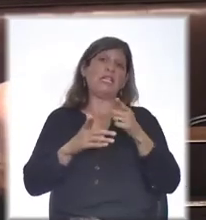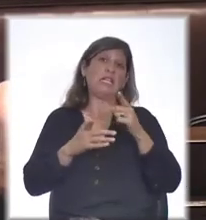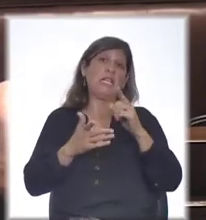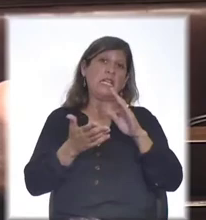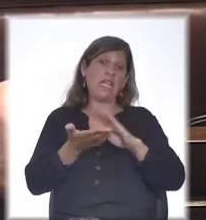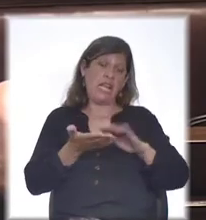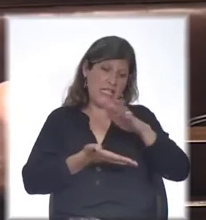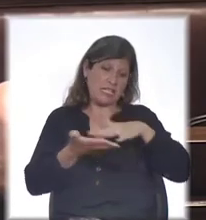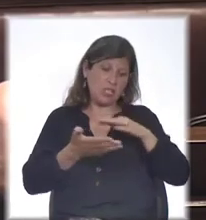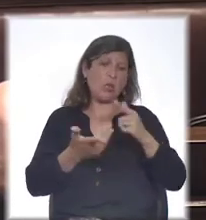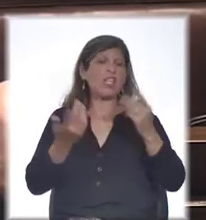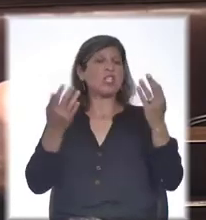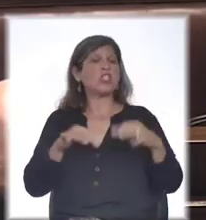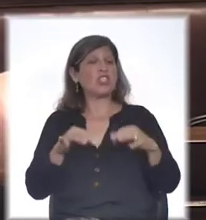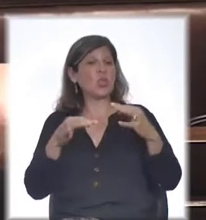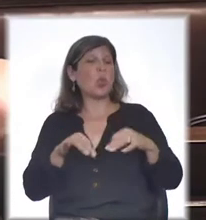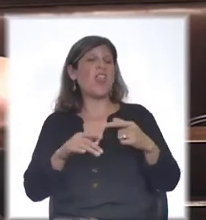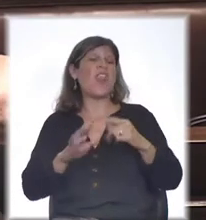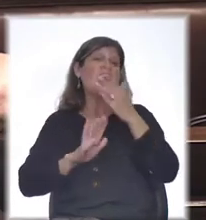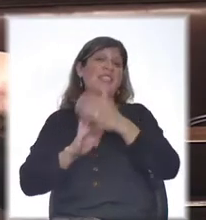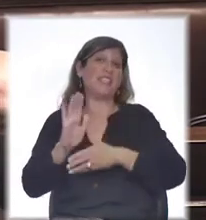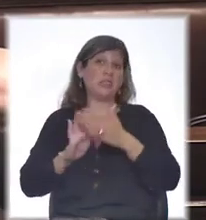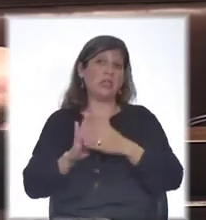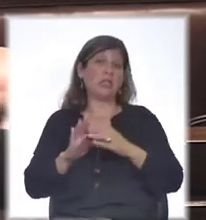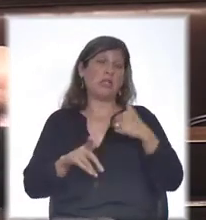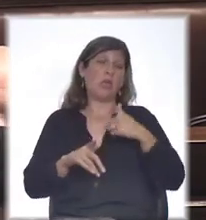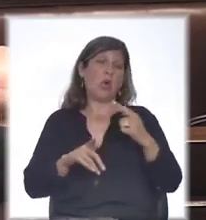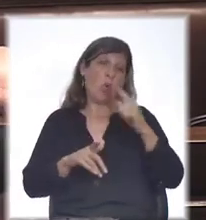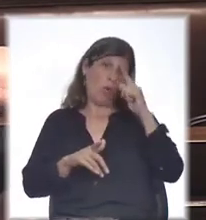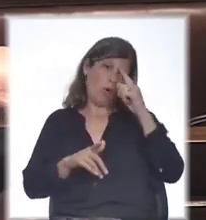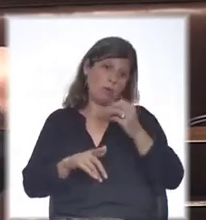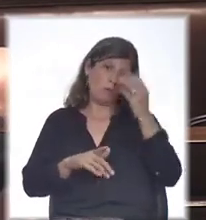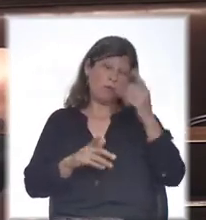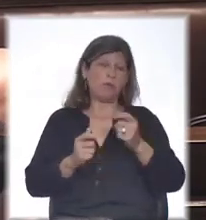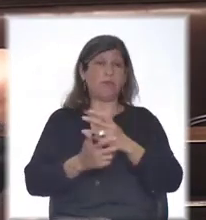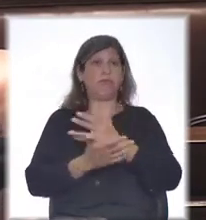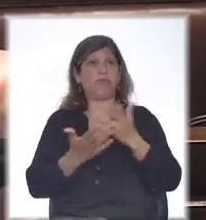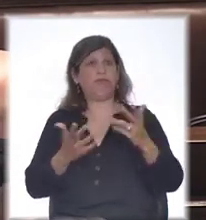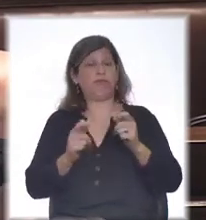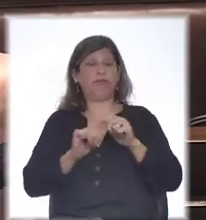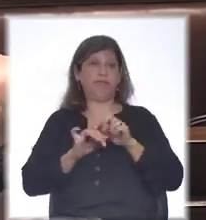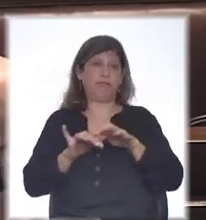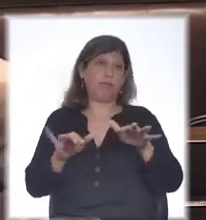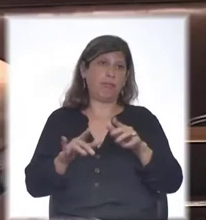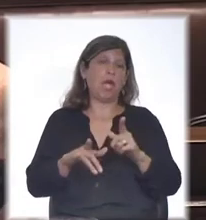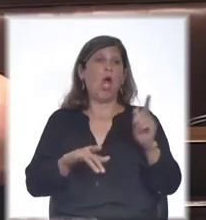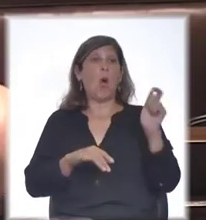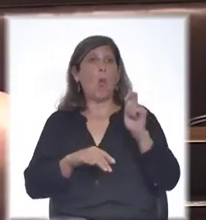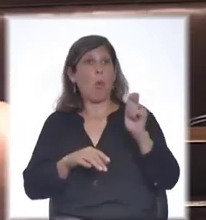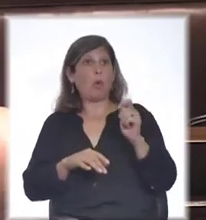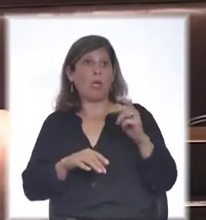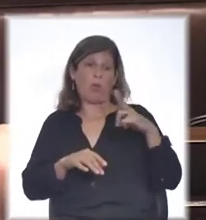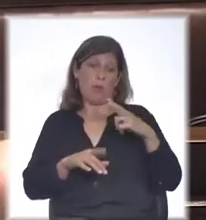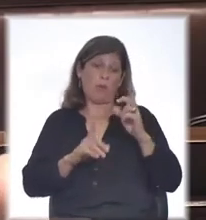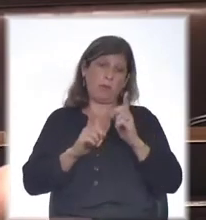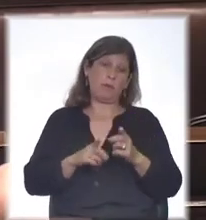la seguridad nacional, que era un gran concepto que abarcaba todo el quehacer público y privado. El